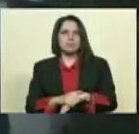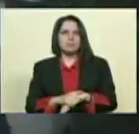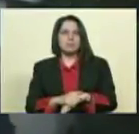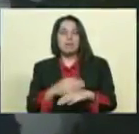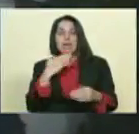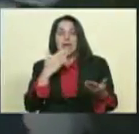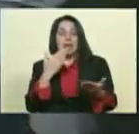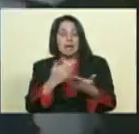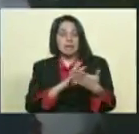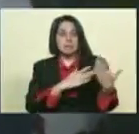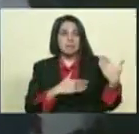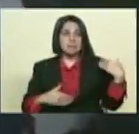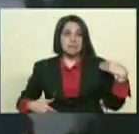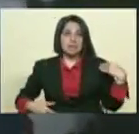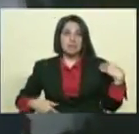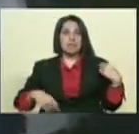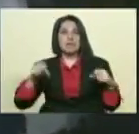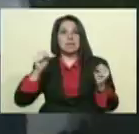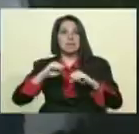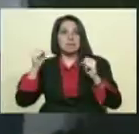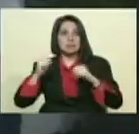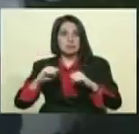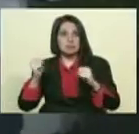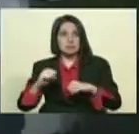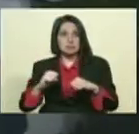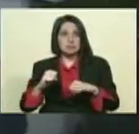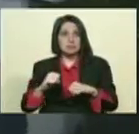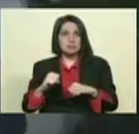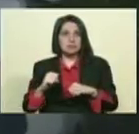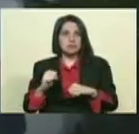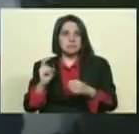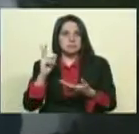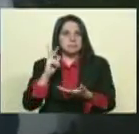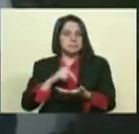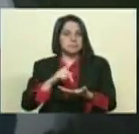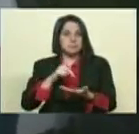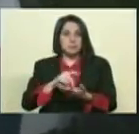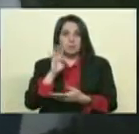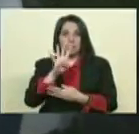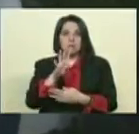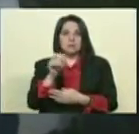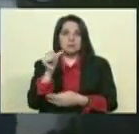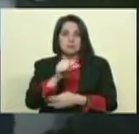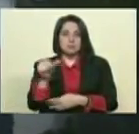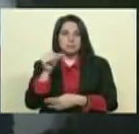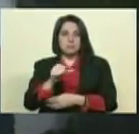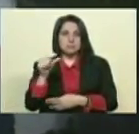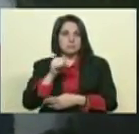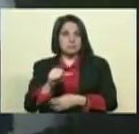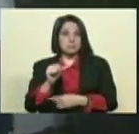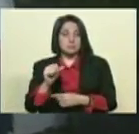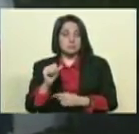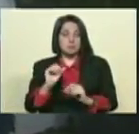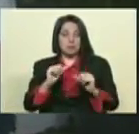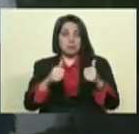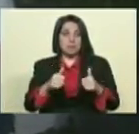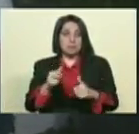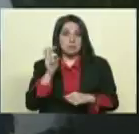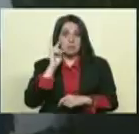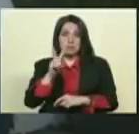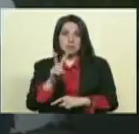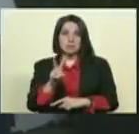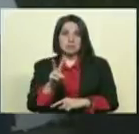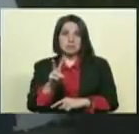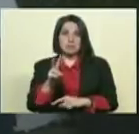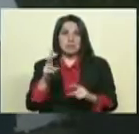Gracias, presidente. Efectivamente, en estas apenas 4 semanas empieza a notarse